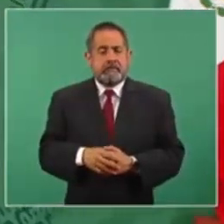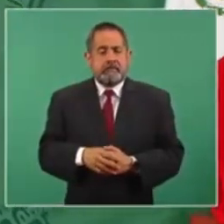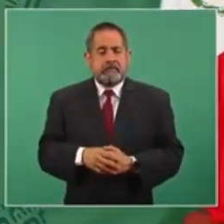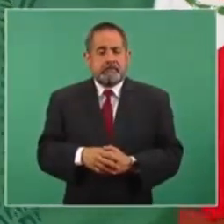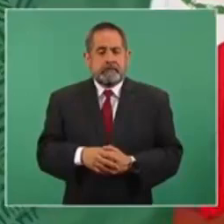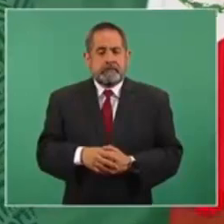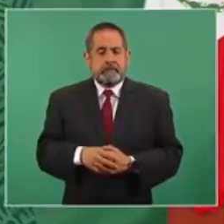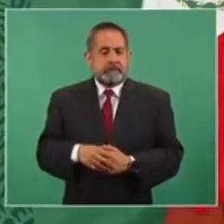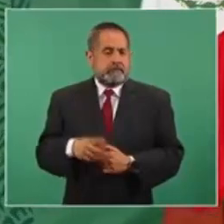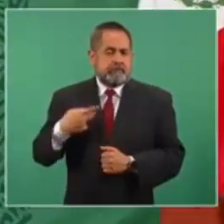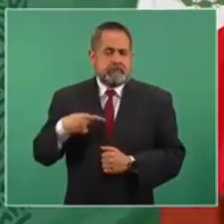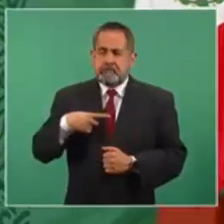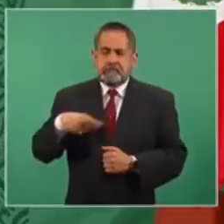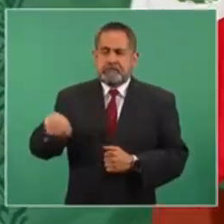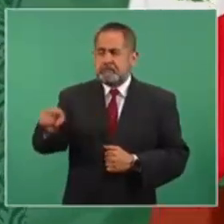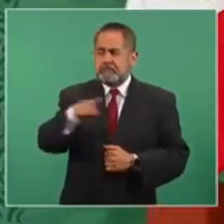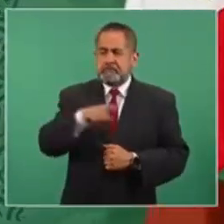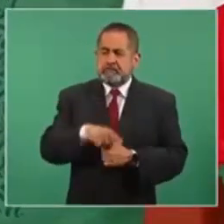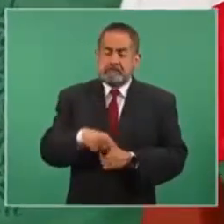Normal